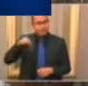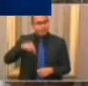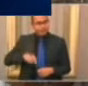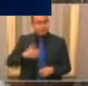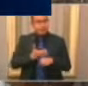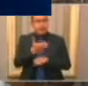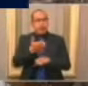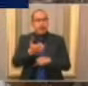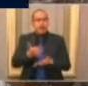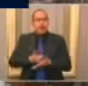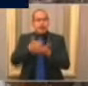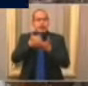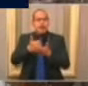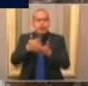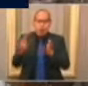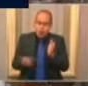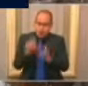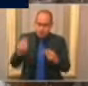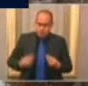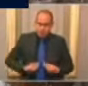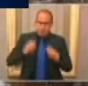Puebla.